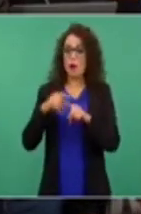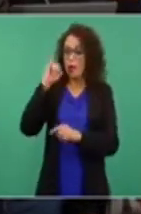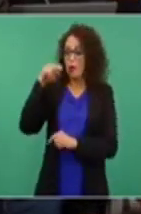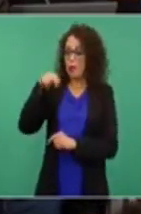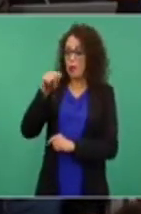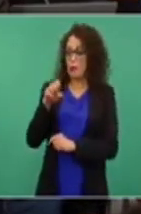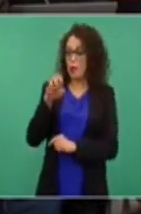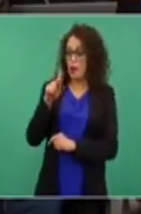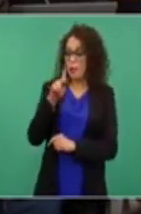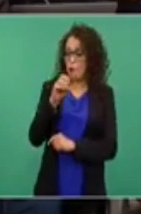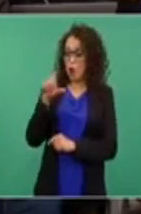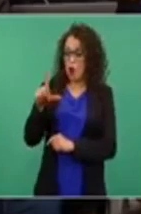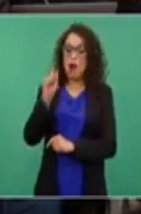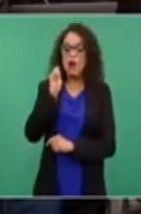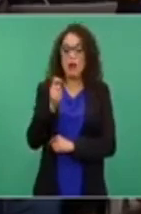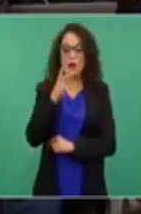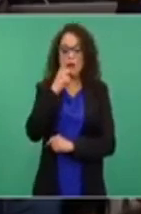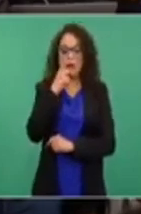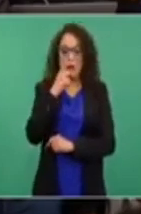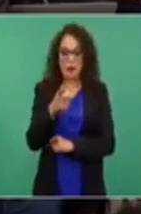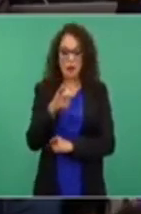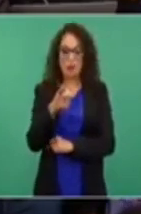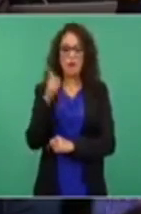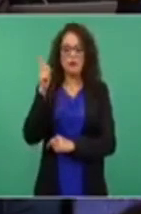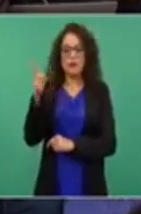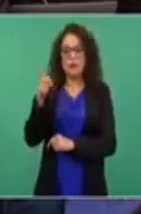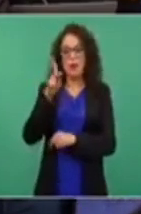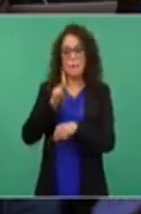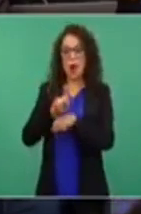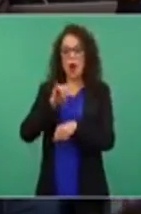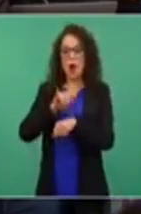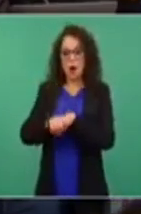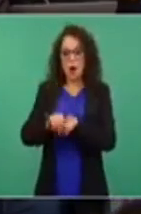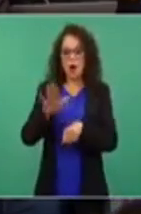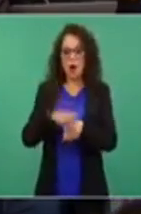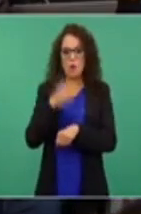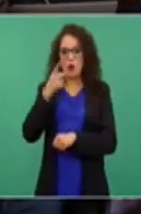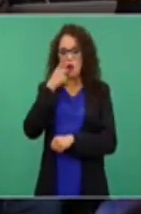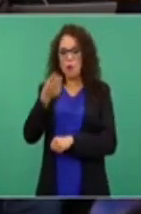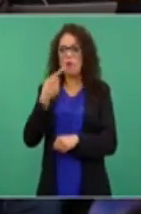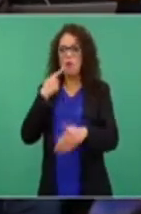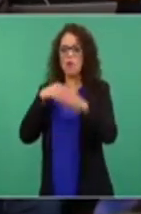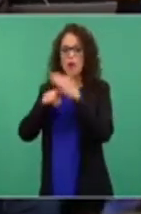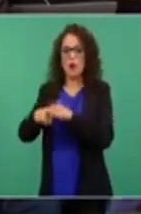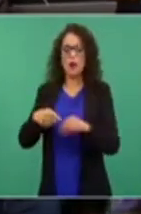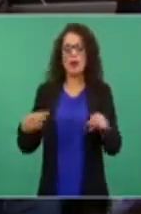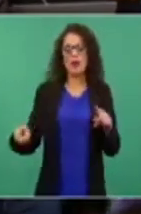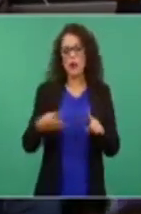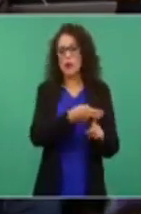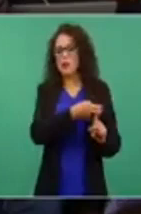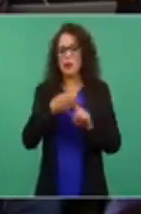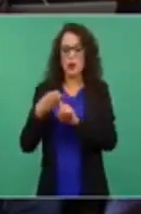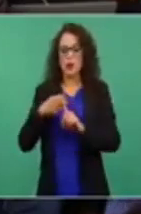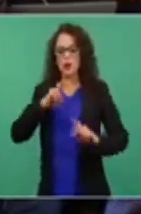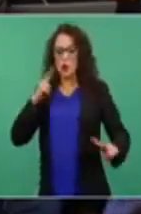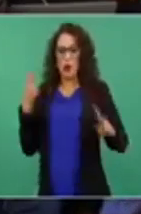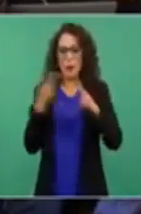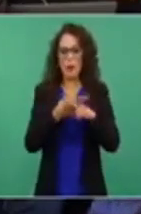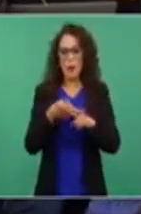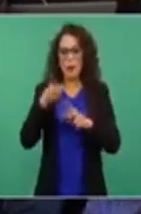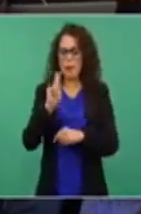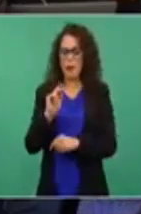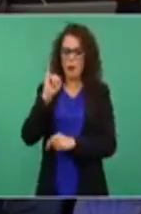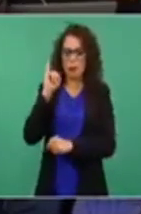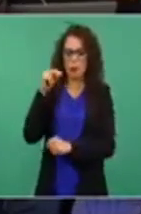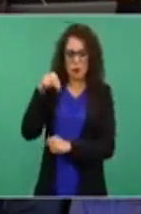solicitud de detención con fines de extradición de Paraguay, esto por delitos de secuestro y homicidio. Sin embargo, el Instituto Nacional de Migración